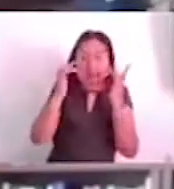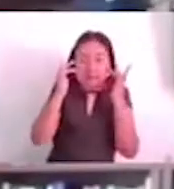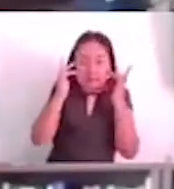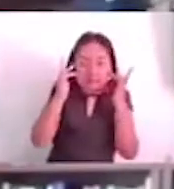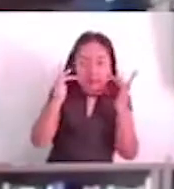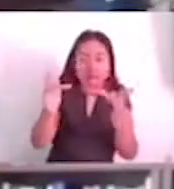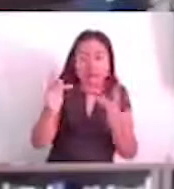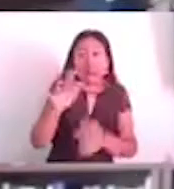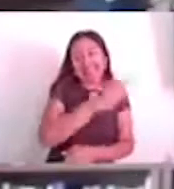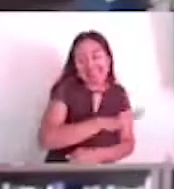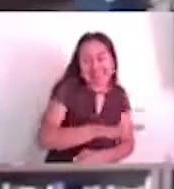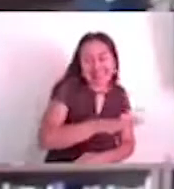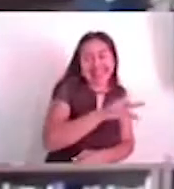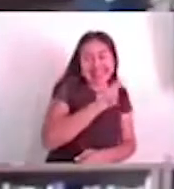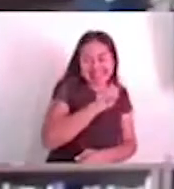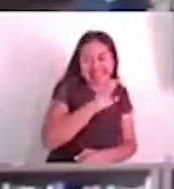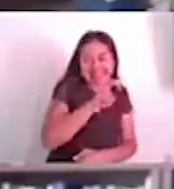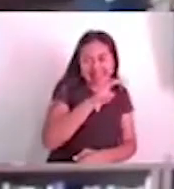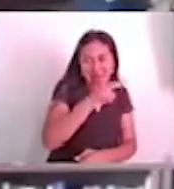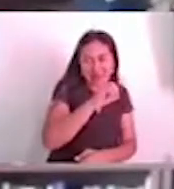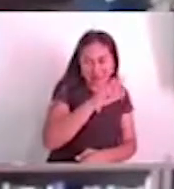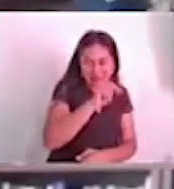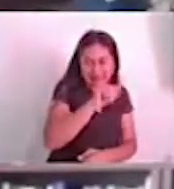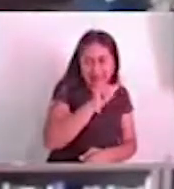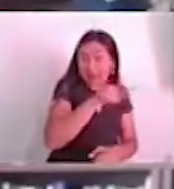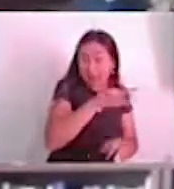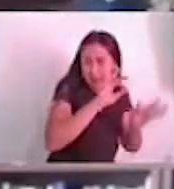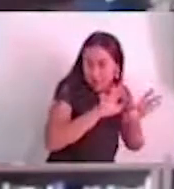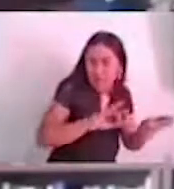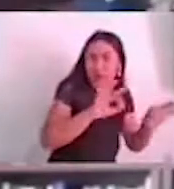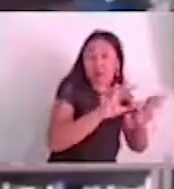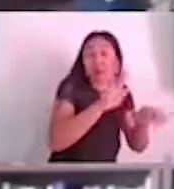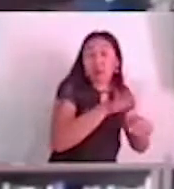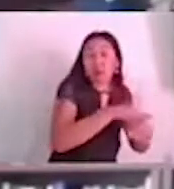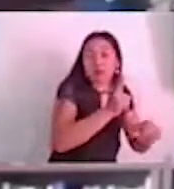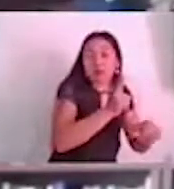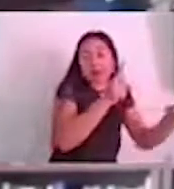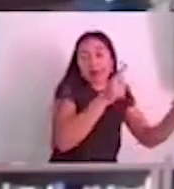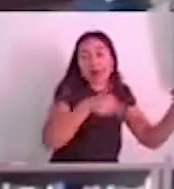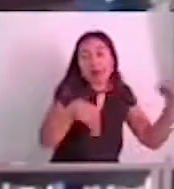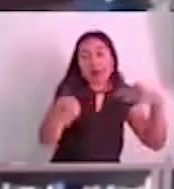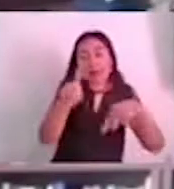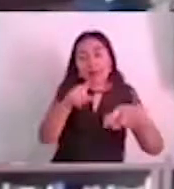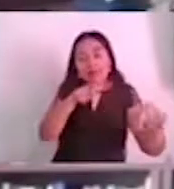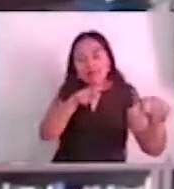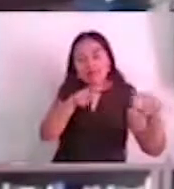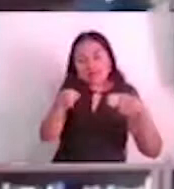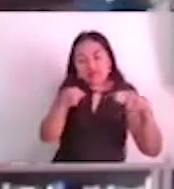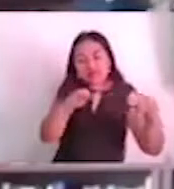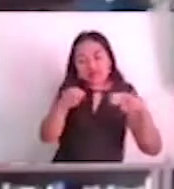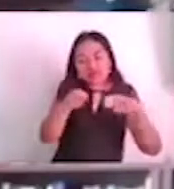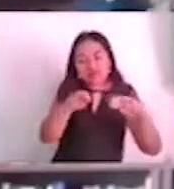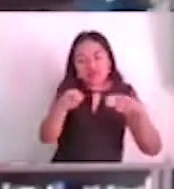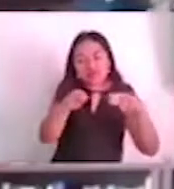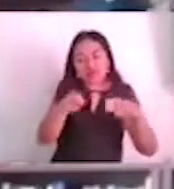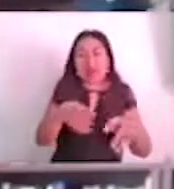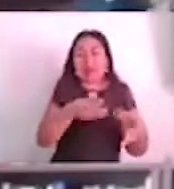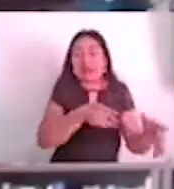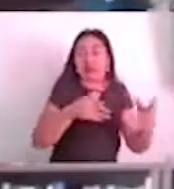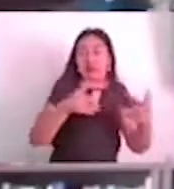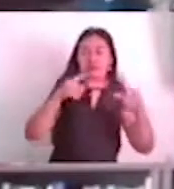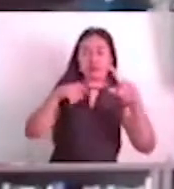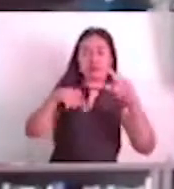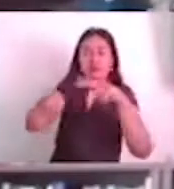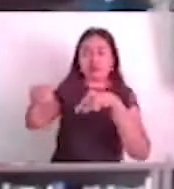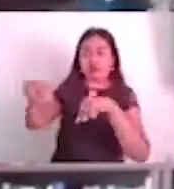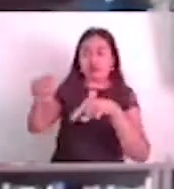ciudad imperial. Es el dominio, es el vasallaje, es el tributo, es la dominación. La